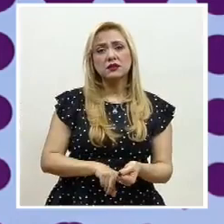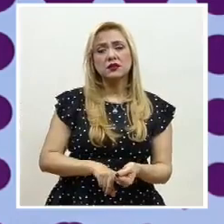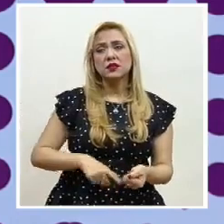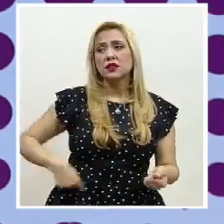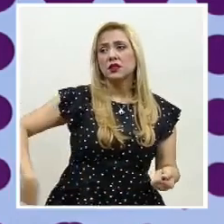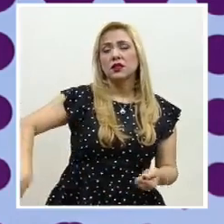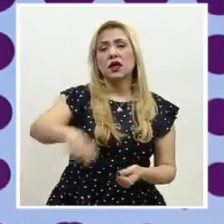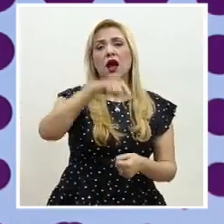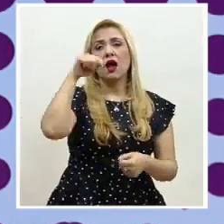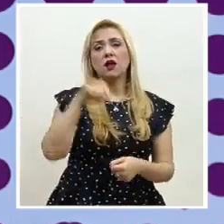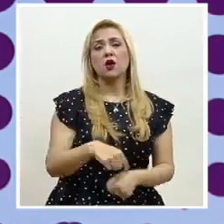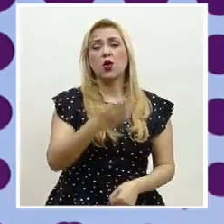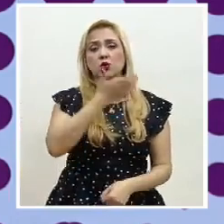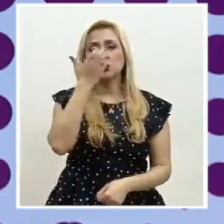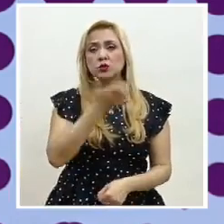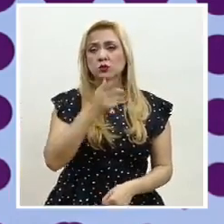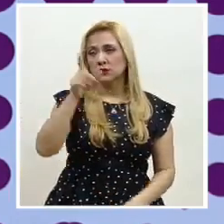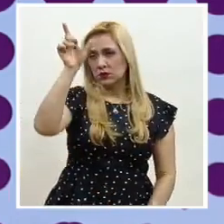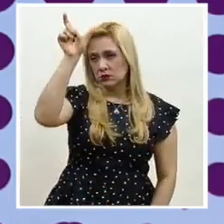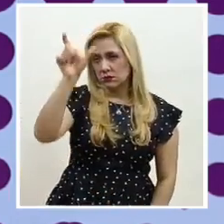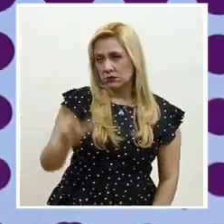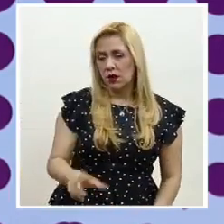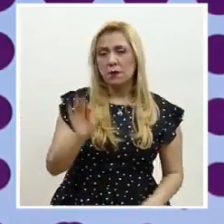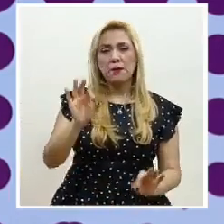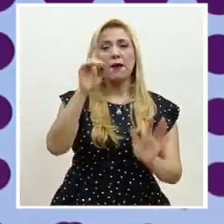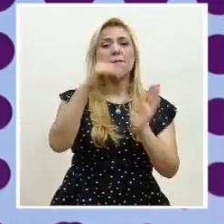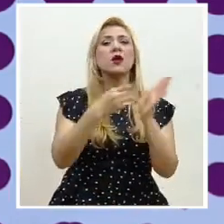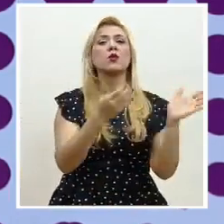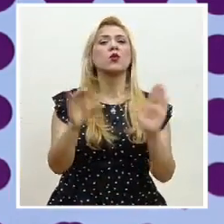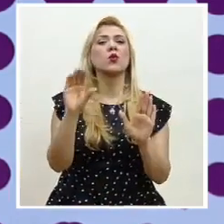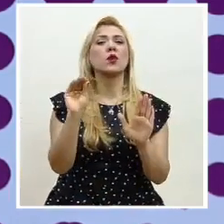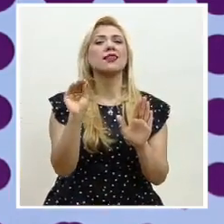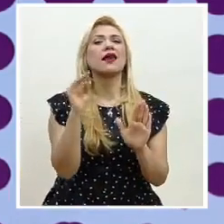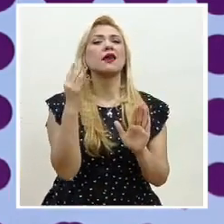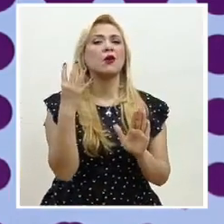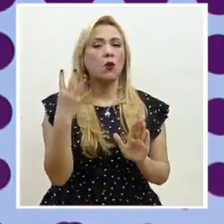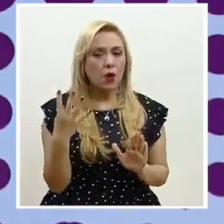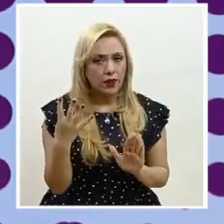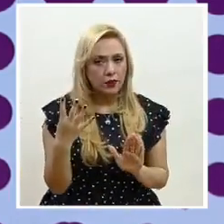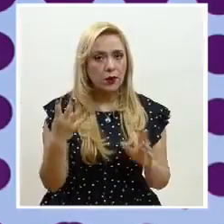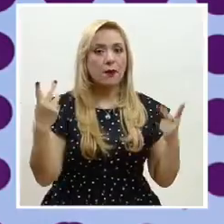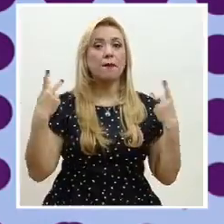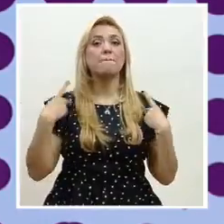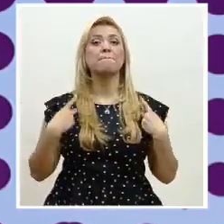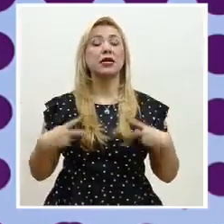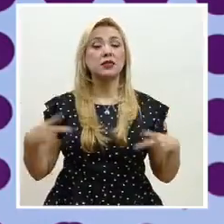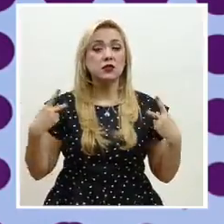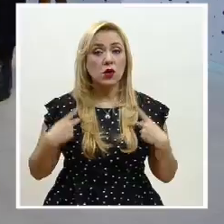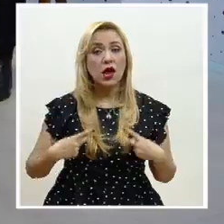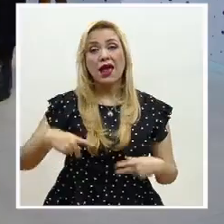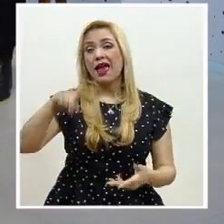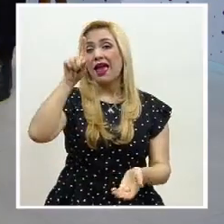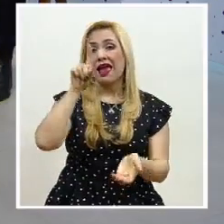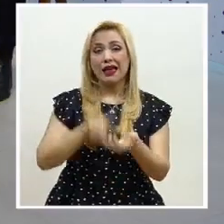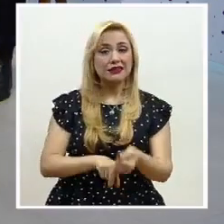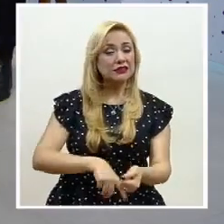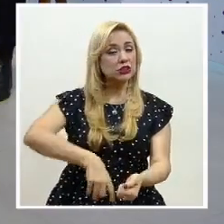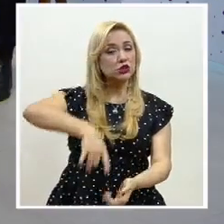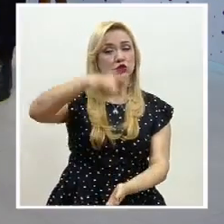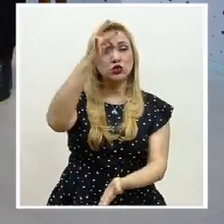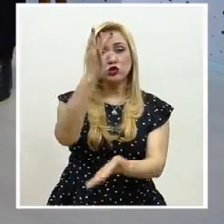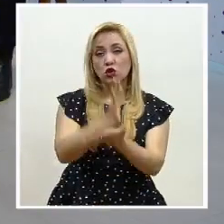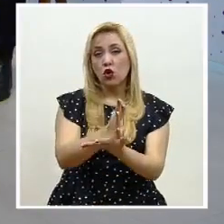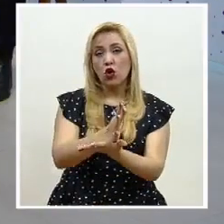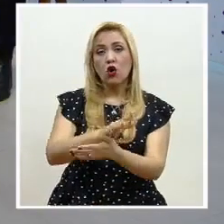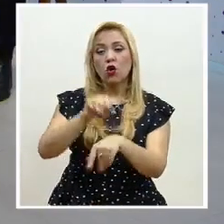Tribunal Constitucional. Es más, partamos del 94. ¿Y cuál es el perfil acotado? Personas que derivaran exclusivamente